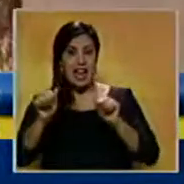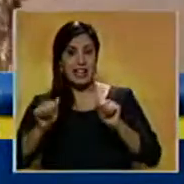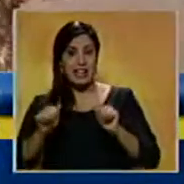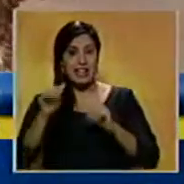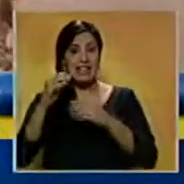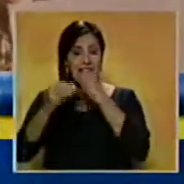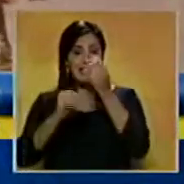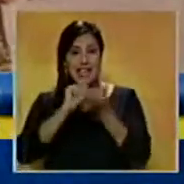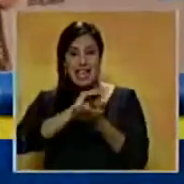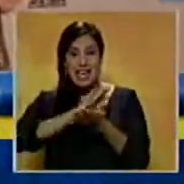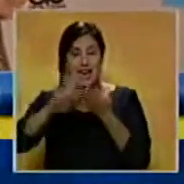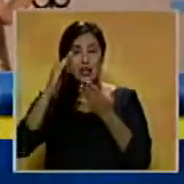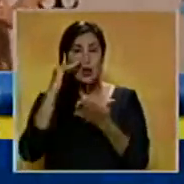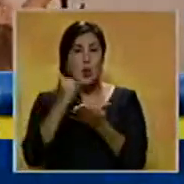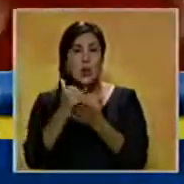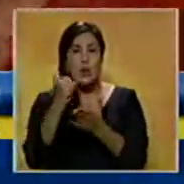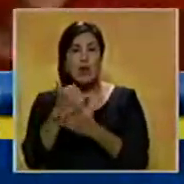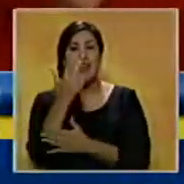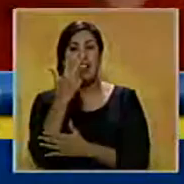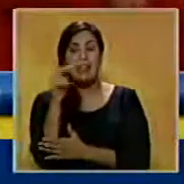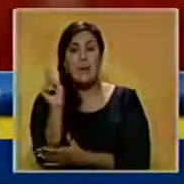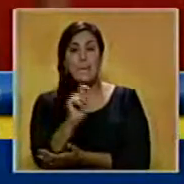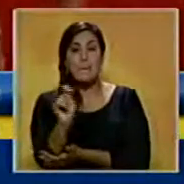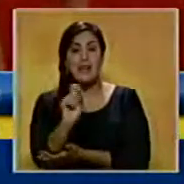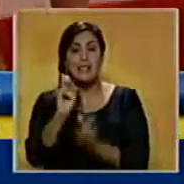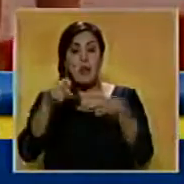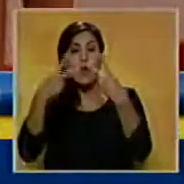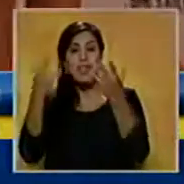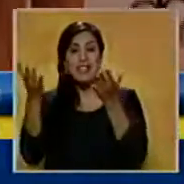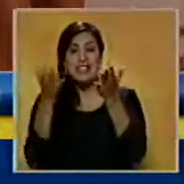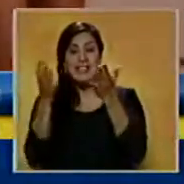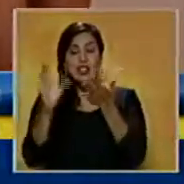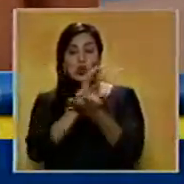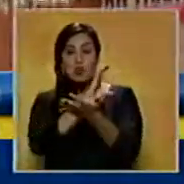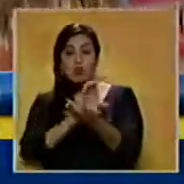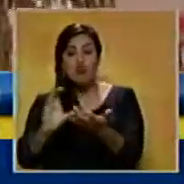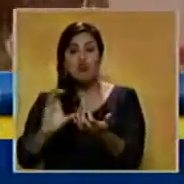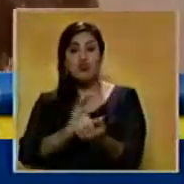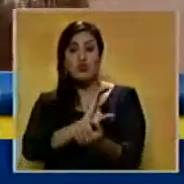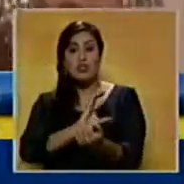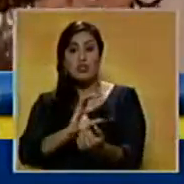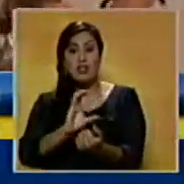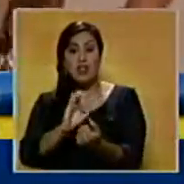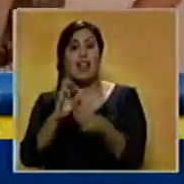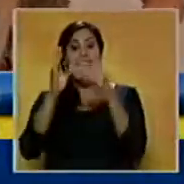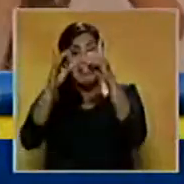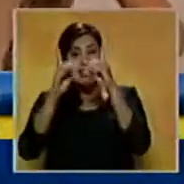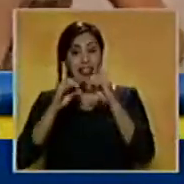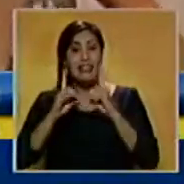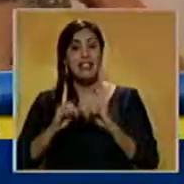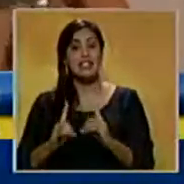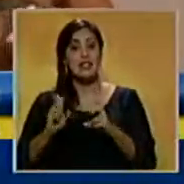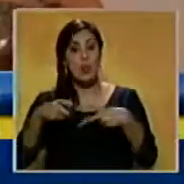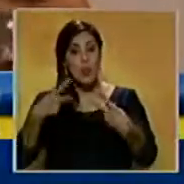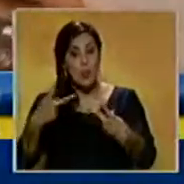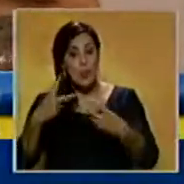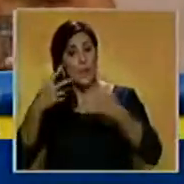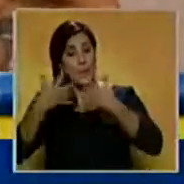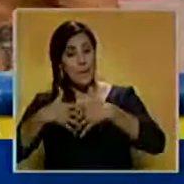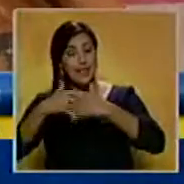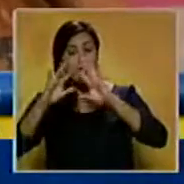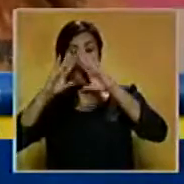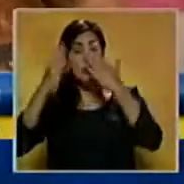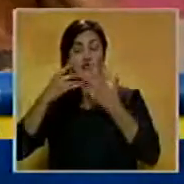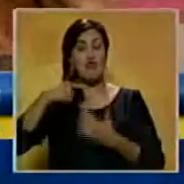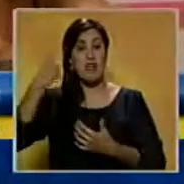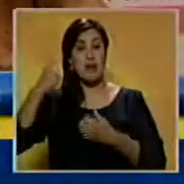el periodo gratuito de pruebas de 3 meses de su nuevo servicio de música por streaming. La decisión de una de las empresas más poderosas del